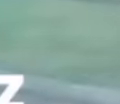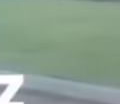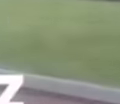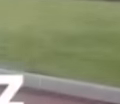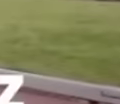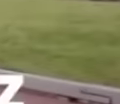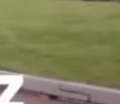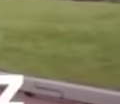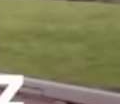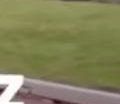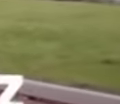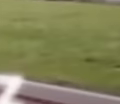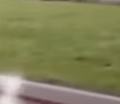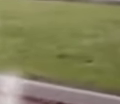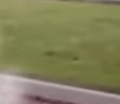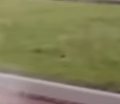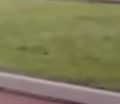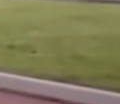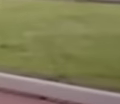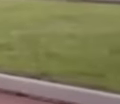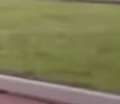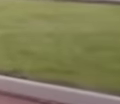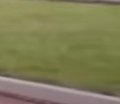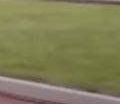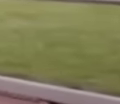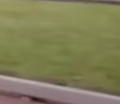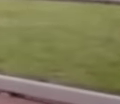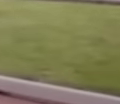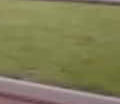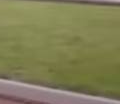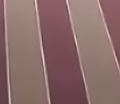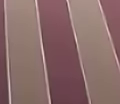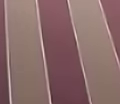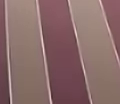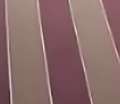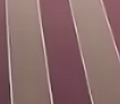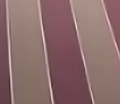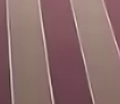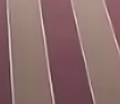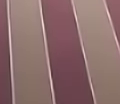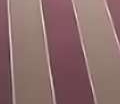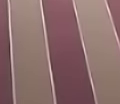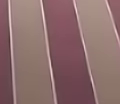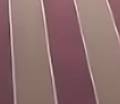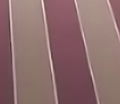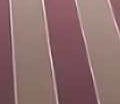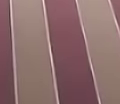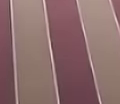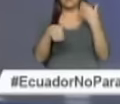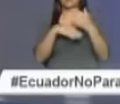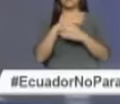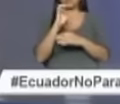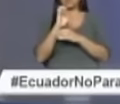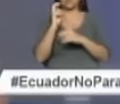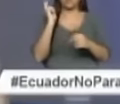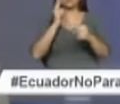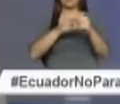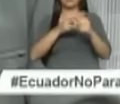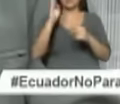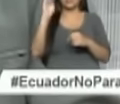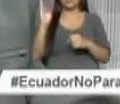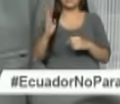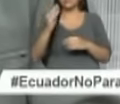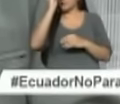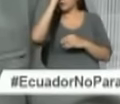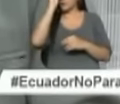ecuatorianos estén en la élite internacional. Javier Enderica, ministro del Deporte, evaluó la participación ecuatoriana en Río